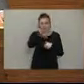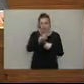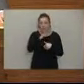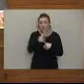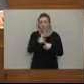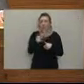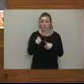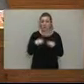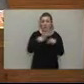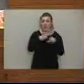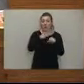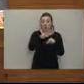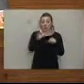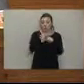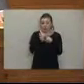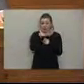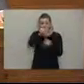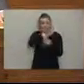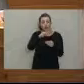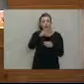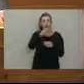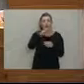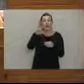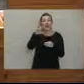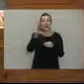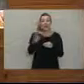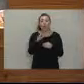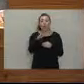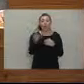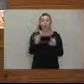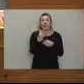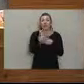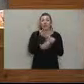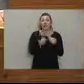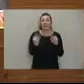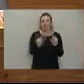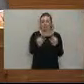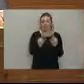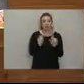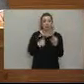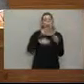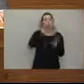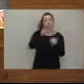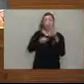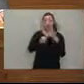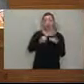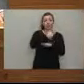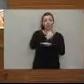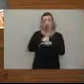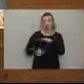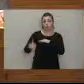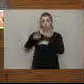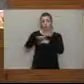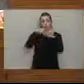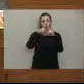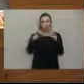de Tenneco en Asturias le queda acogerse a la justicia, al Tribunal Superior de Justicia de Asturias, y por